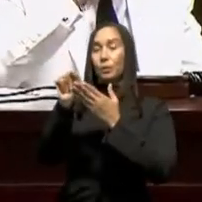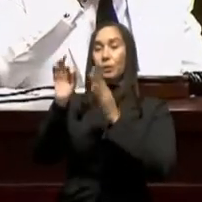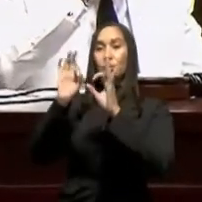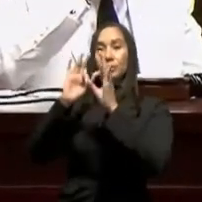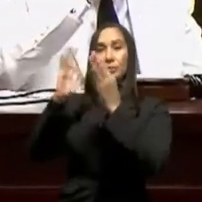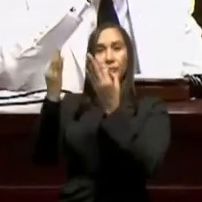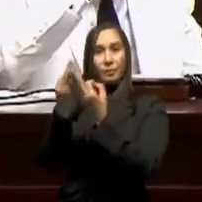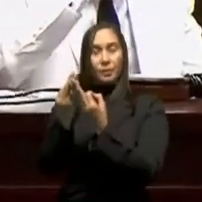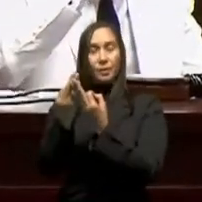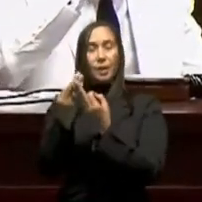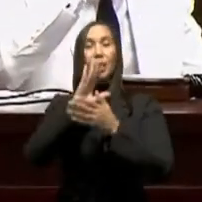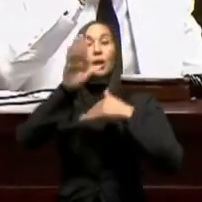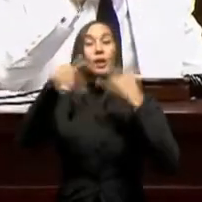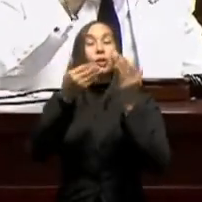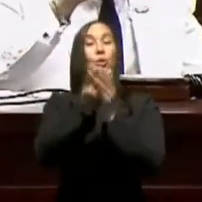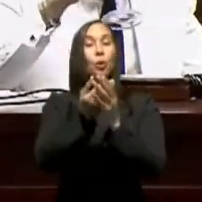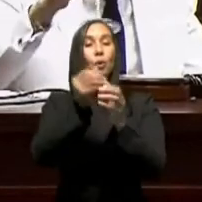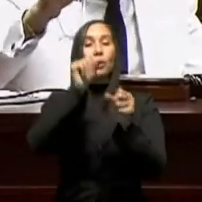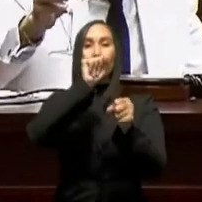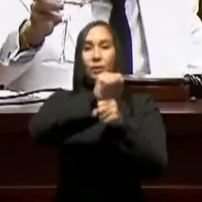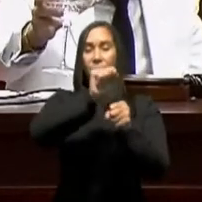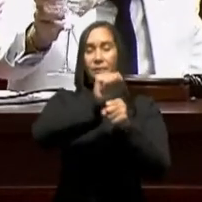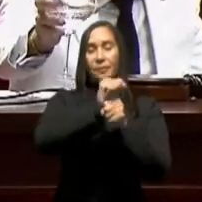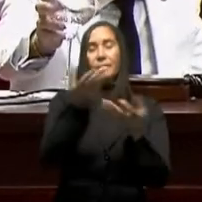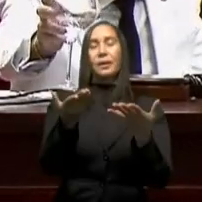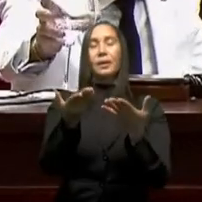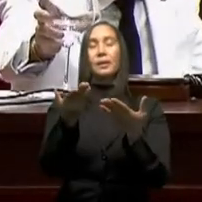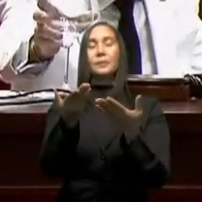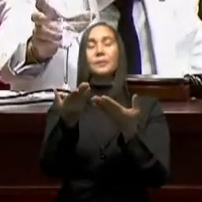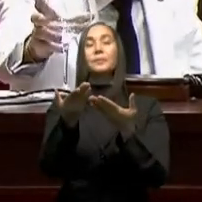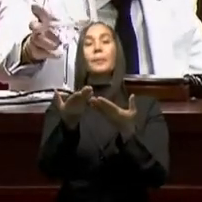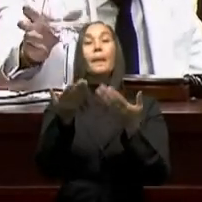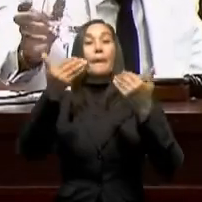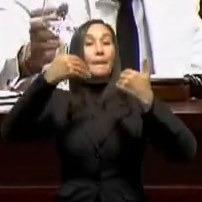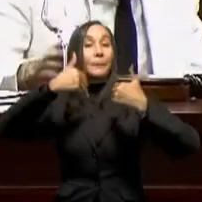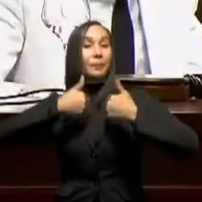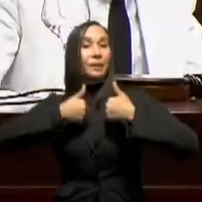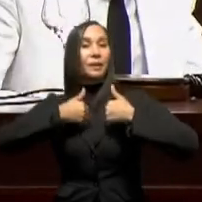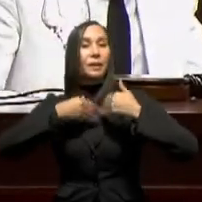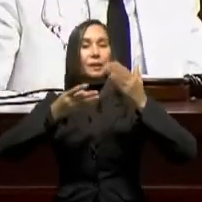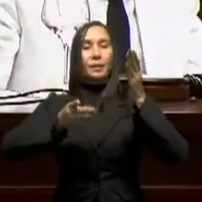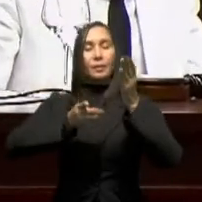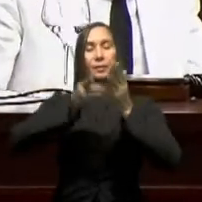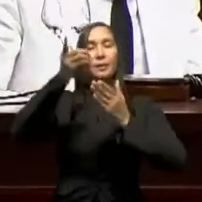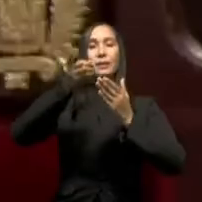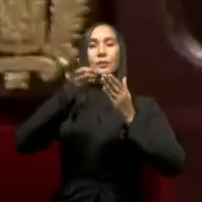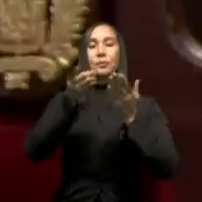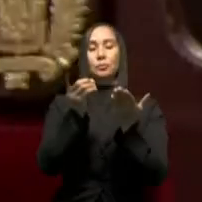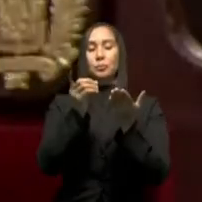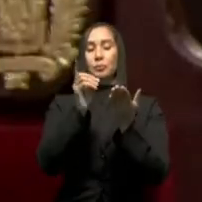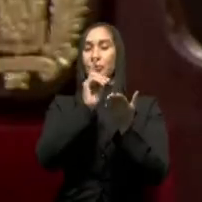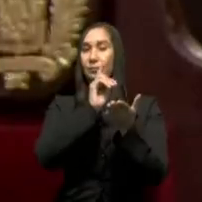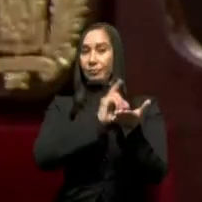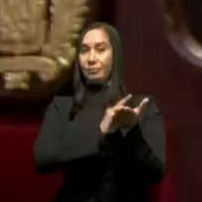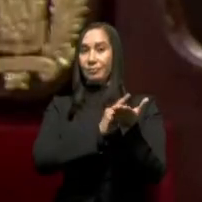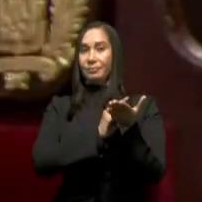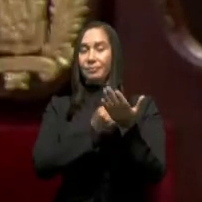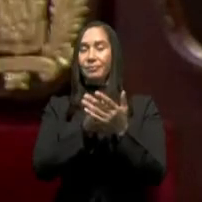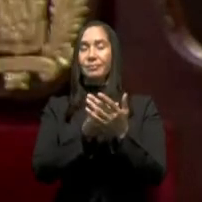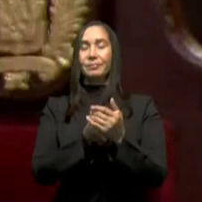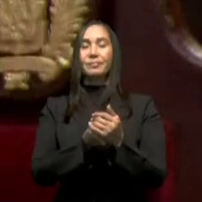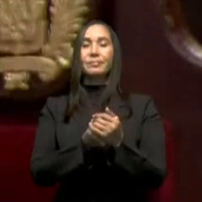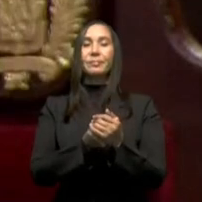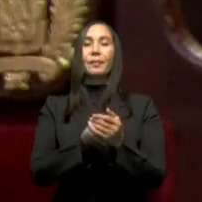salud y toda la población laboralmente activa en la formalidad cuenta con derechos previsionales medibles sin